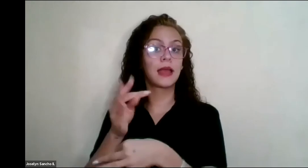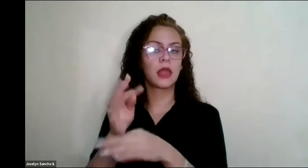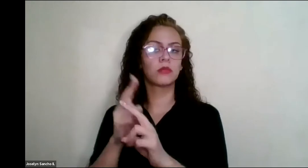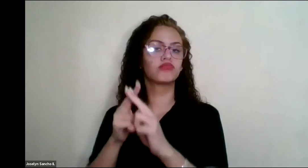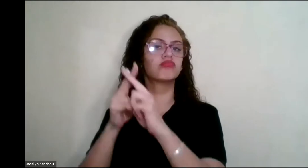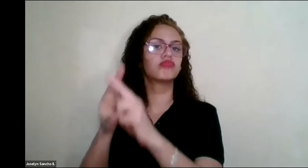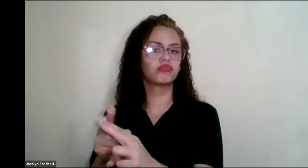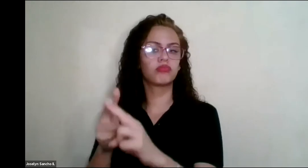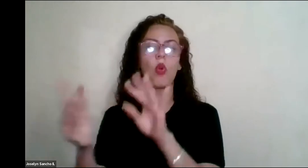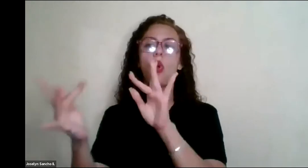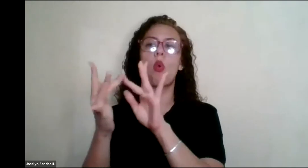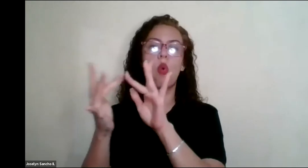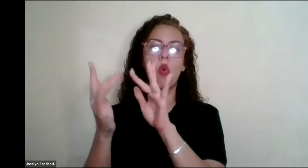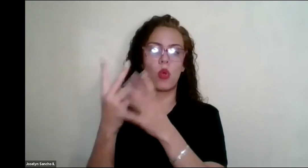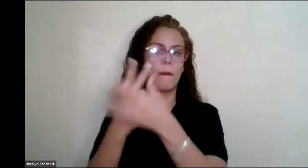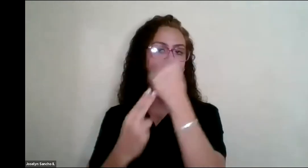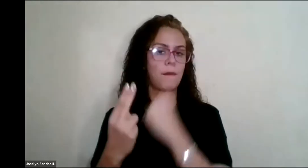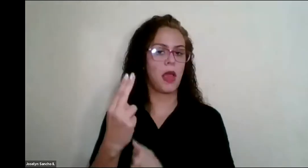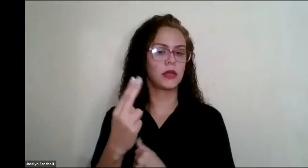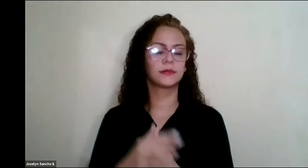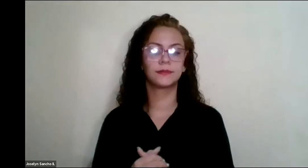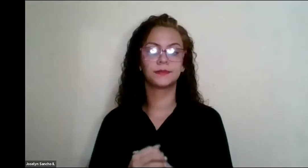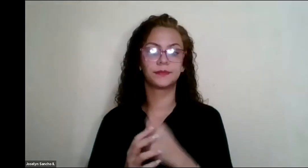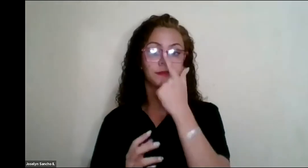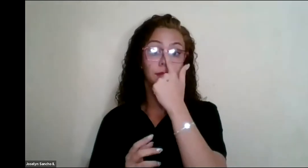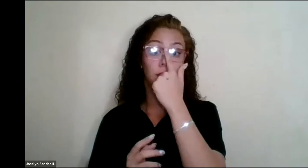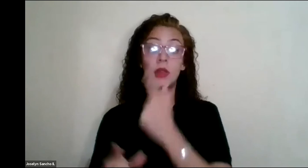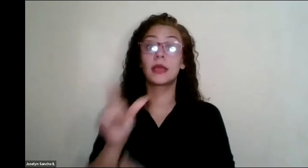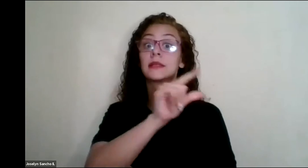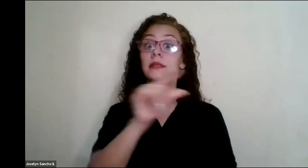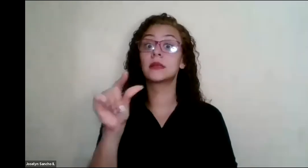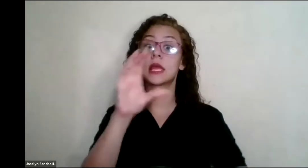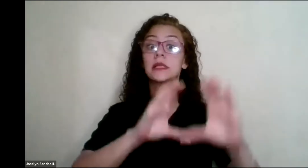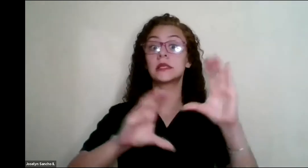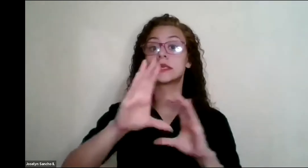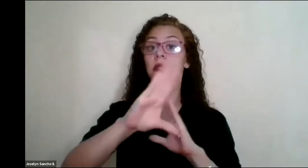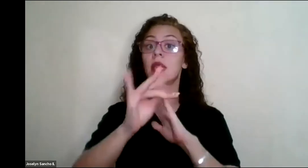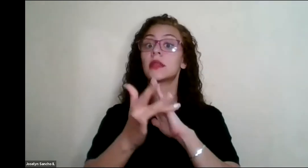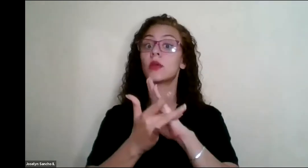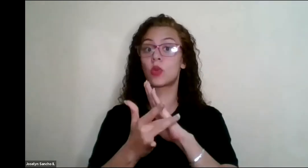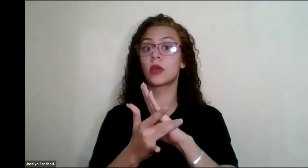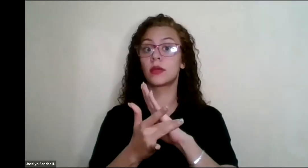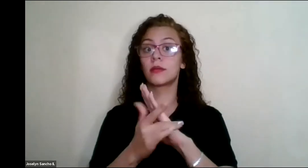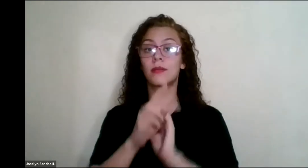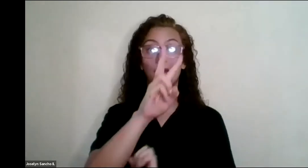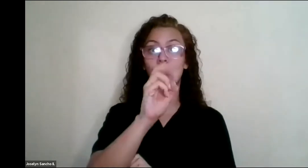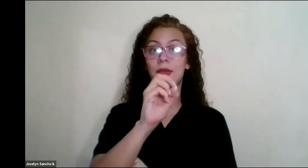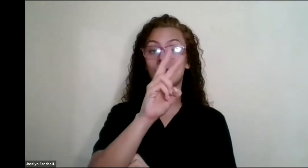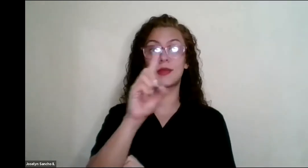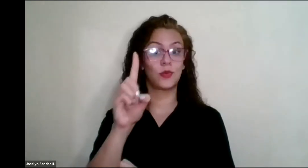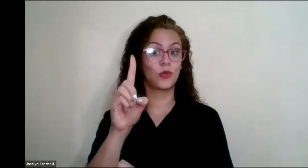denominado Conexiones entre Pares. La Semana de la Ciencia y la Tecnología 2021,